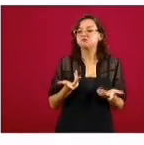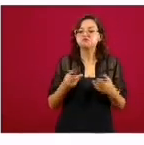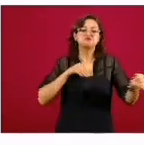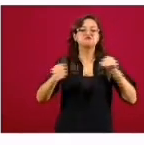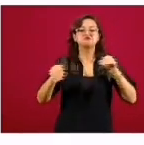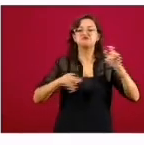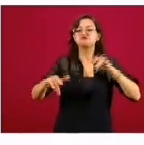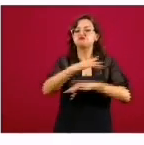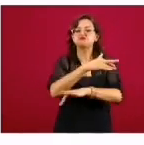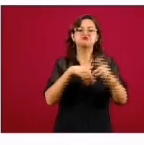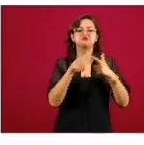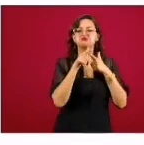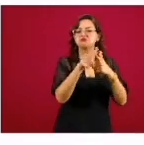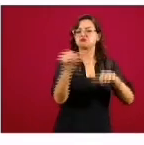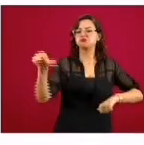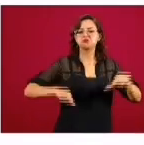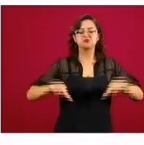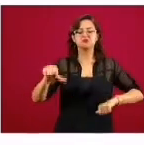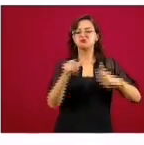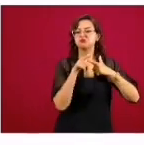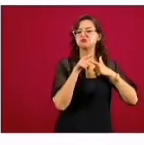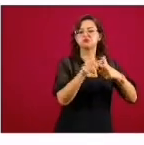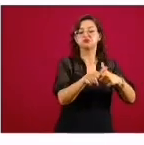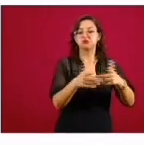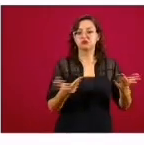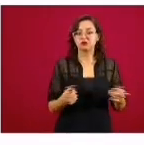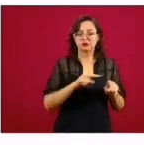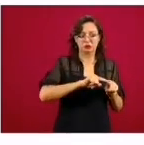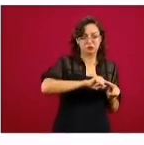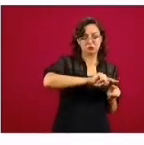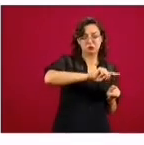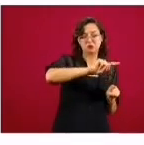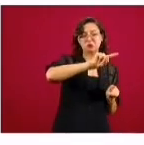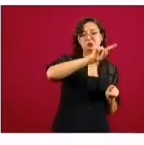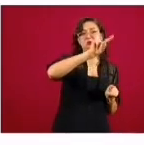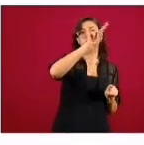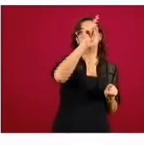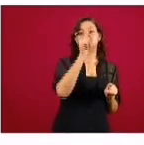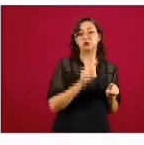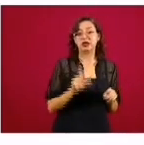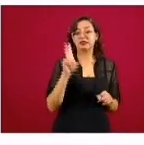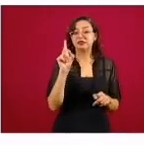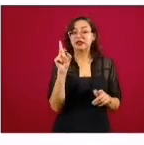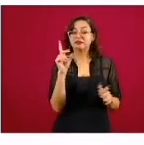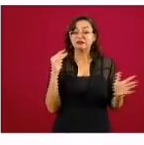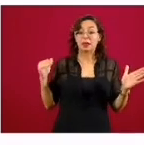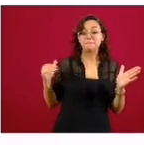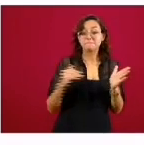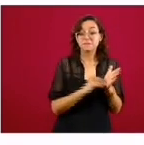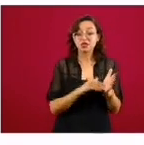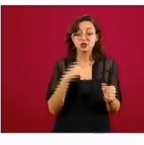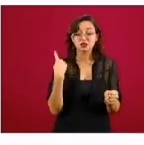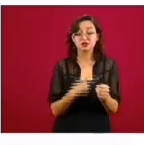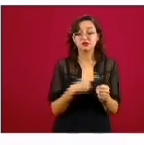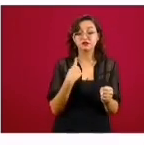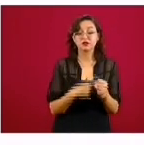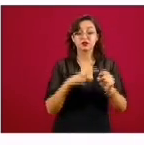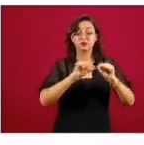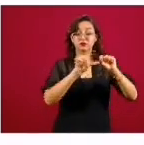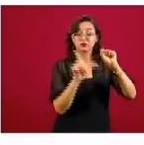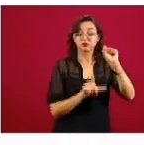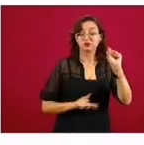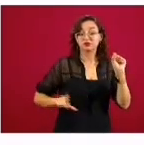mitigación comunitaria masivas, con esta curva que en el pico máximo supera los 30,000 casos a nivel